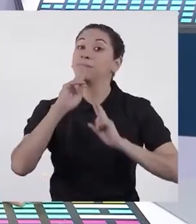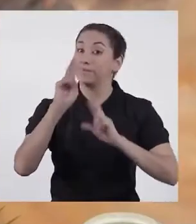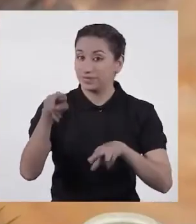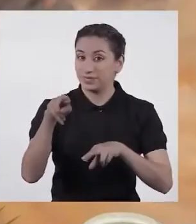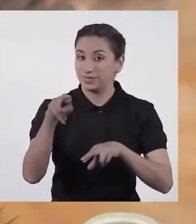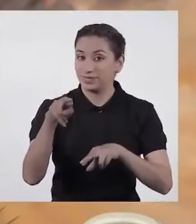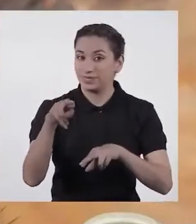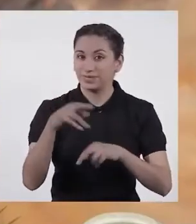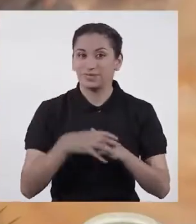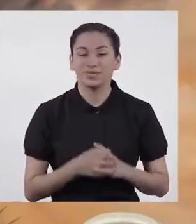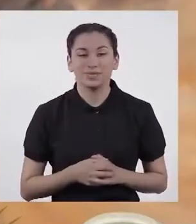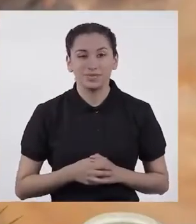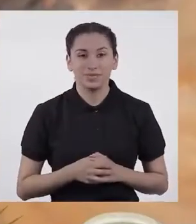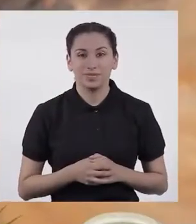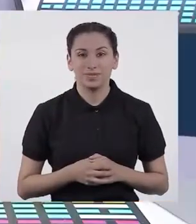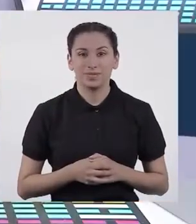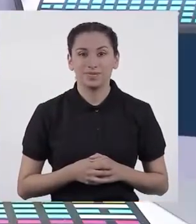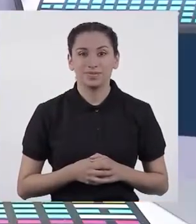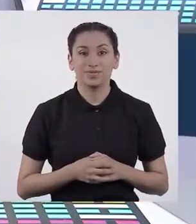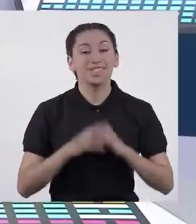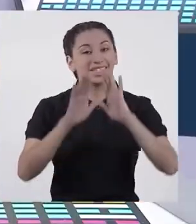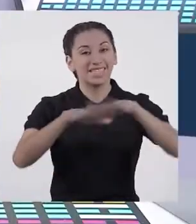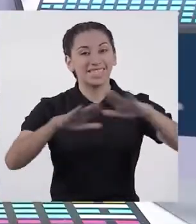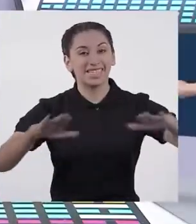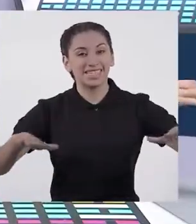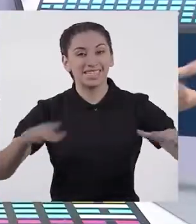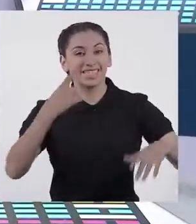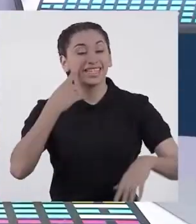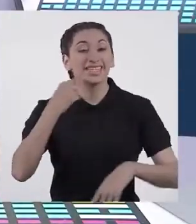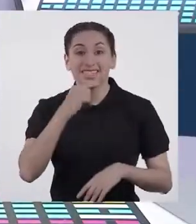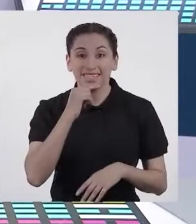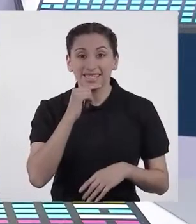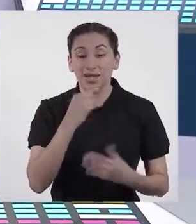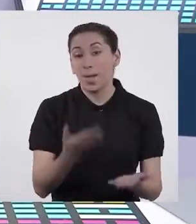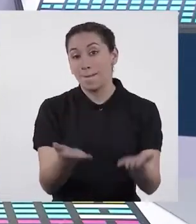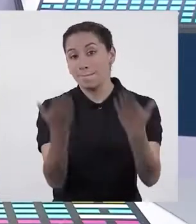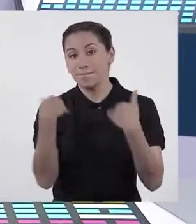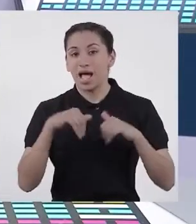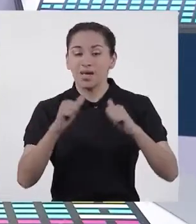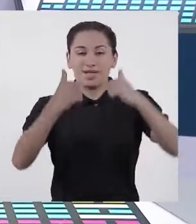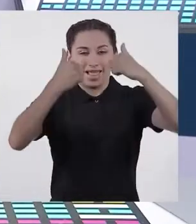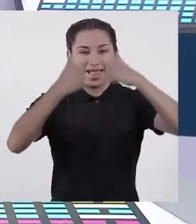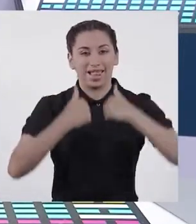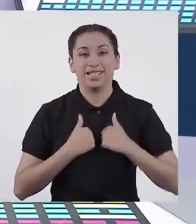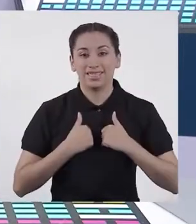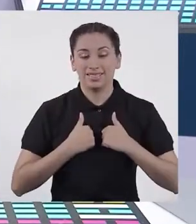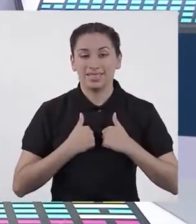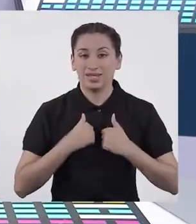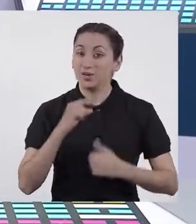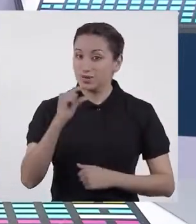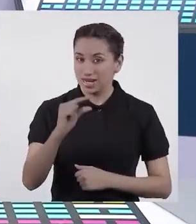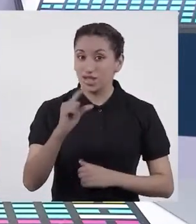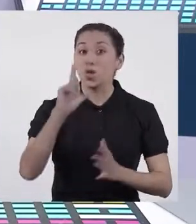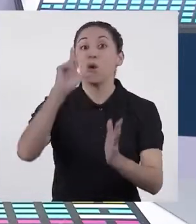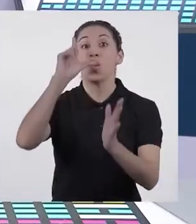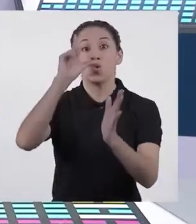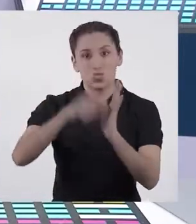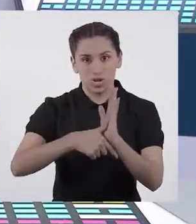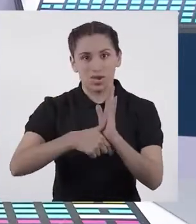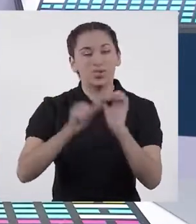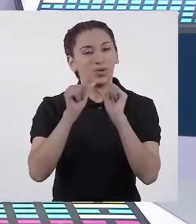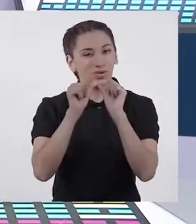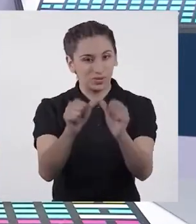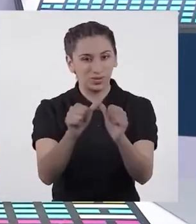respuesta? ¡Claro! Niñas y niños, vamos a tomarnos un descanso y